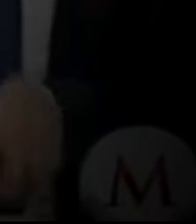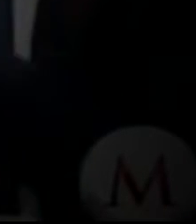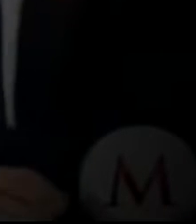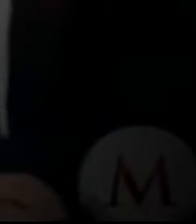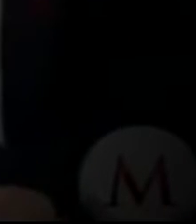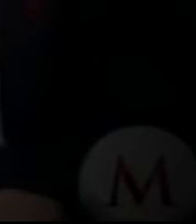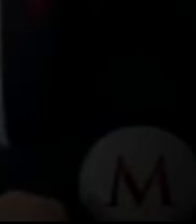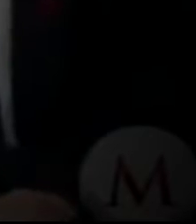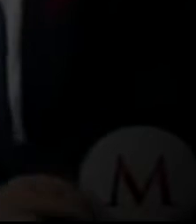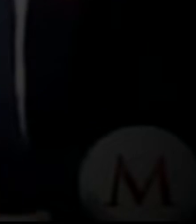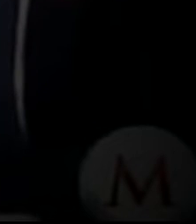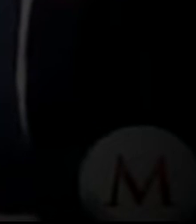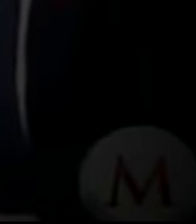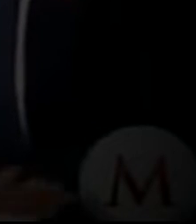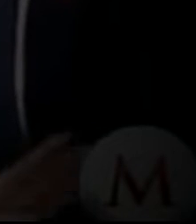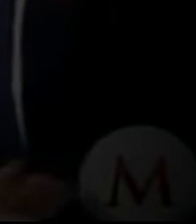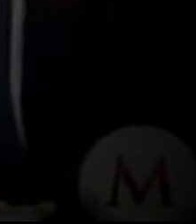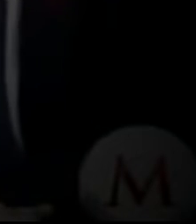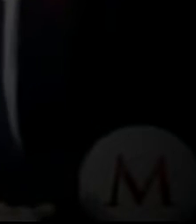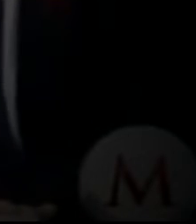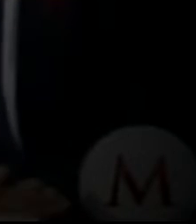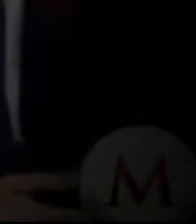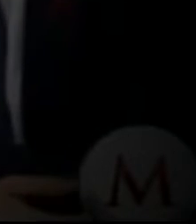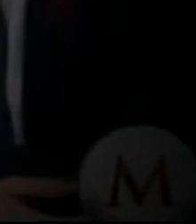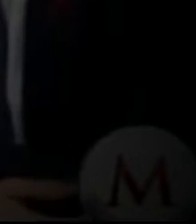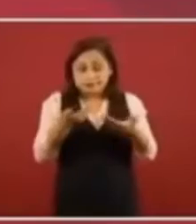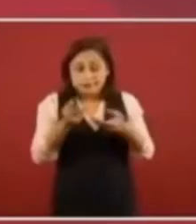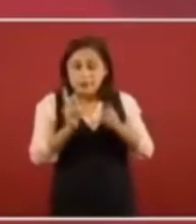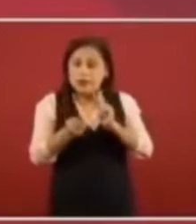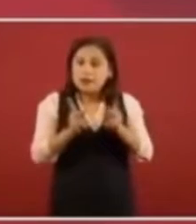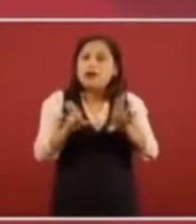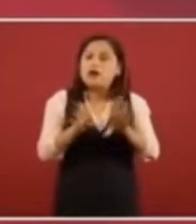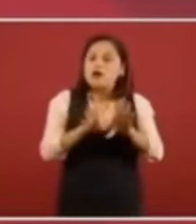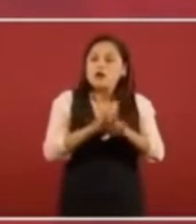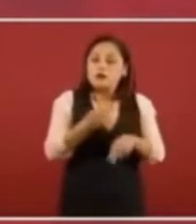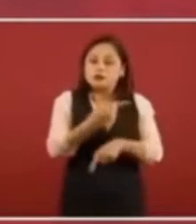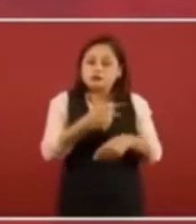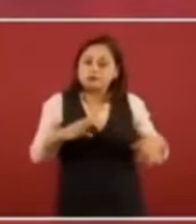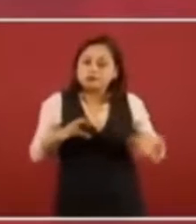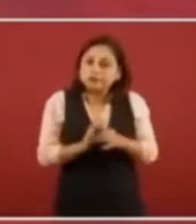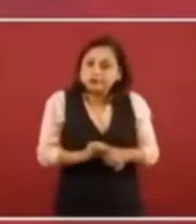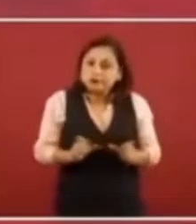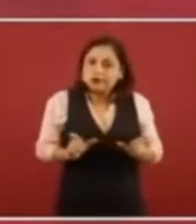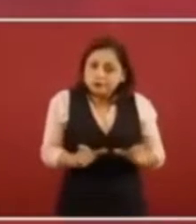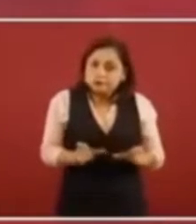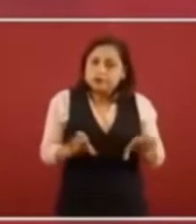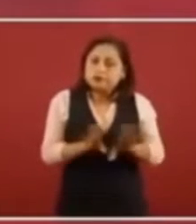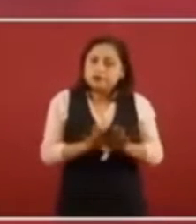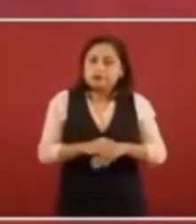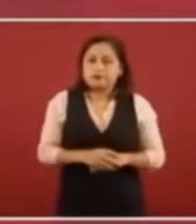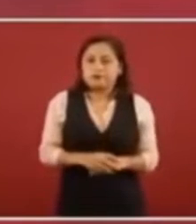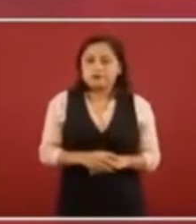lado había opositores gritando y atacando al único presidente que da explicaciones todos los días. Les adelanto también